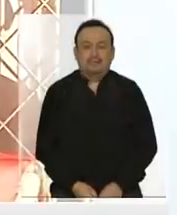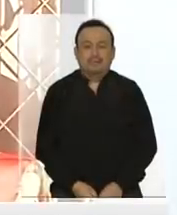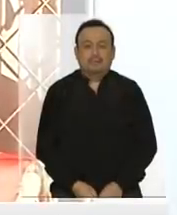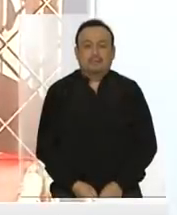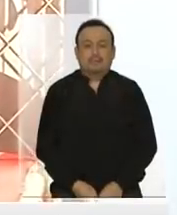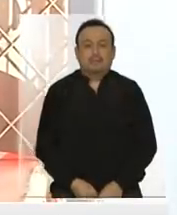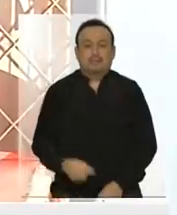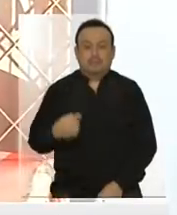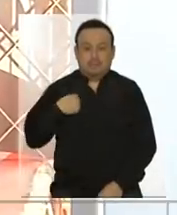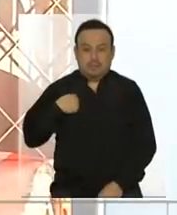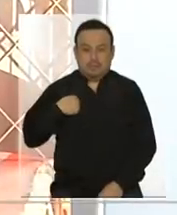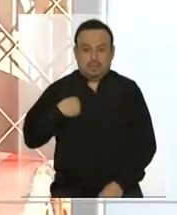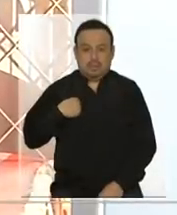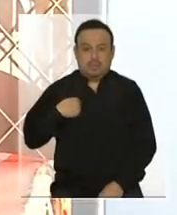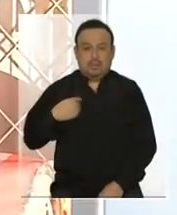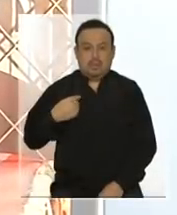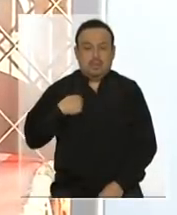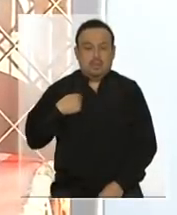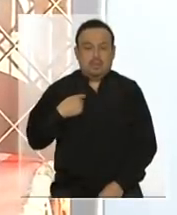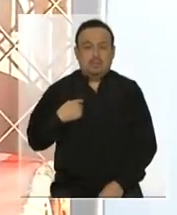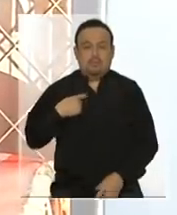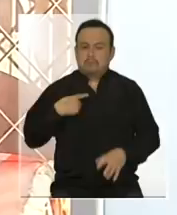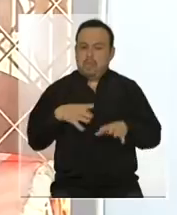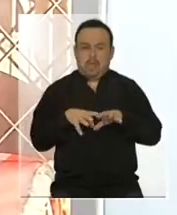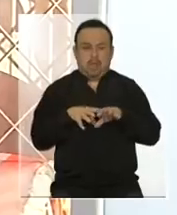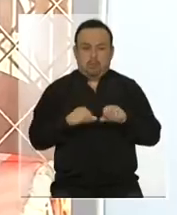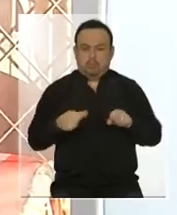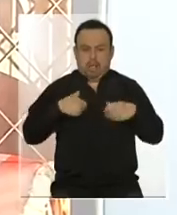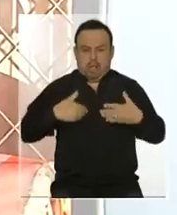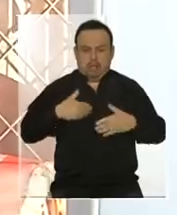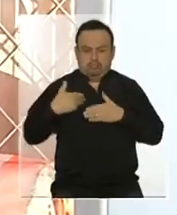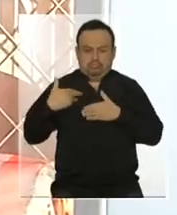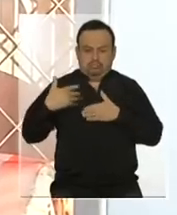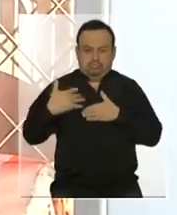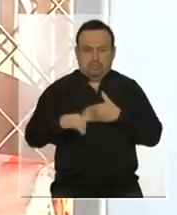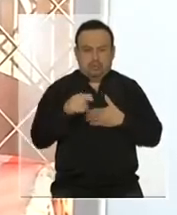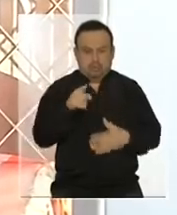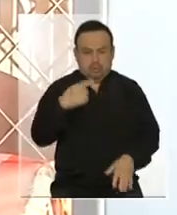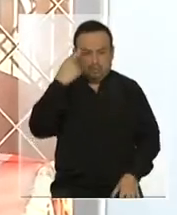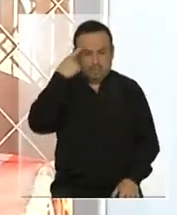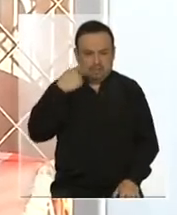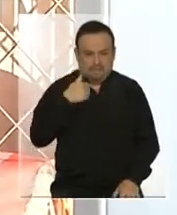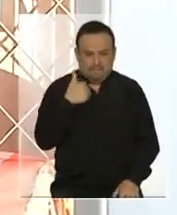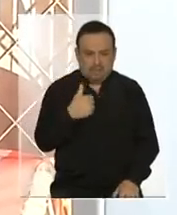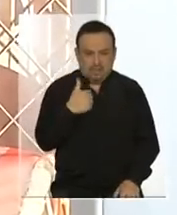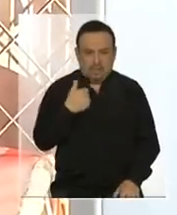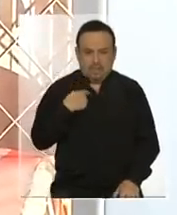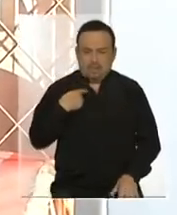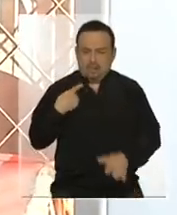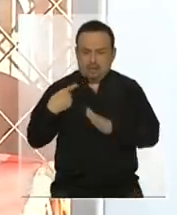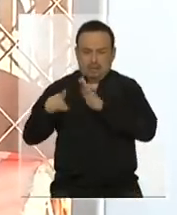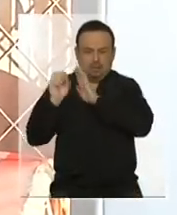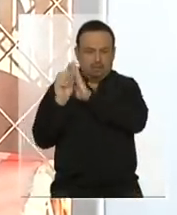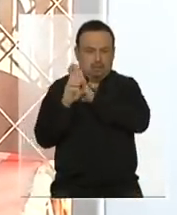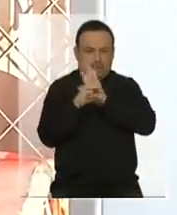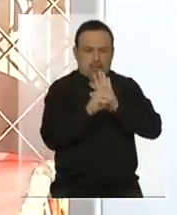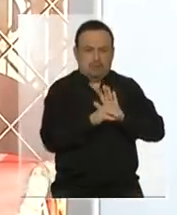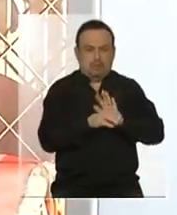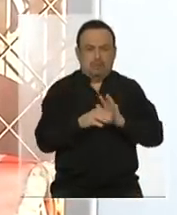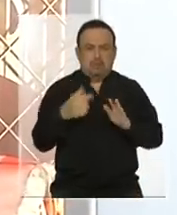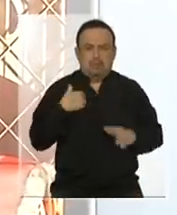culpa' yo te conforme con lo que ella está hoy día estuvo bien hacer este culto el evangelio por predicar el evangelio